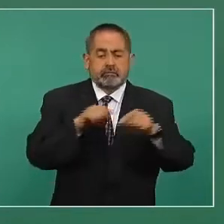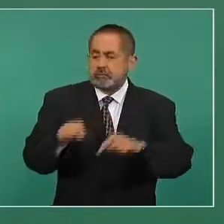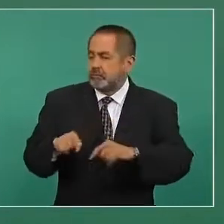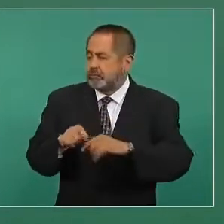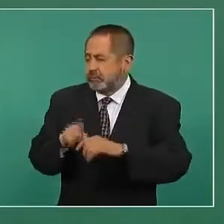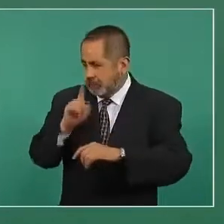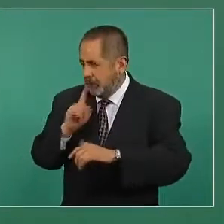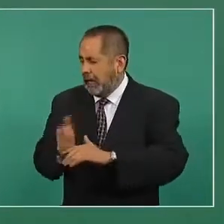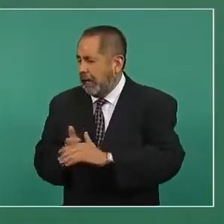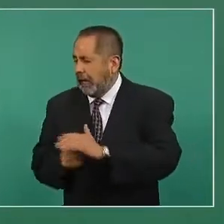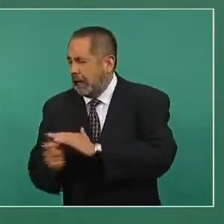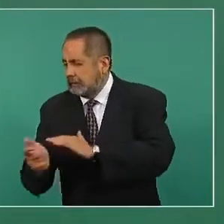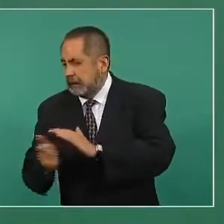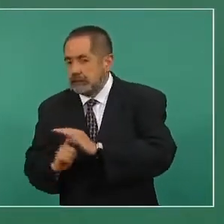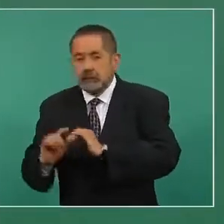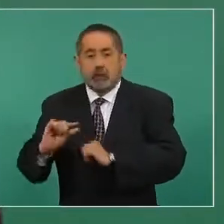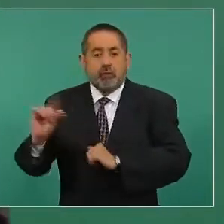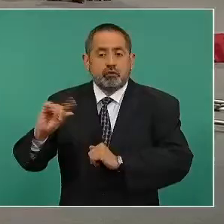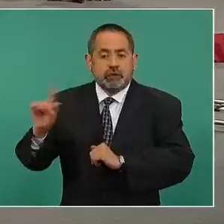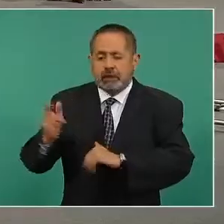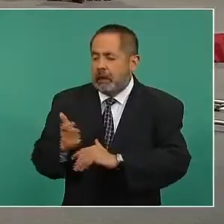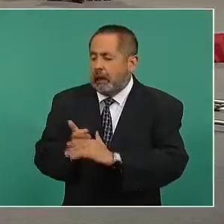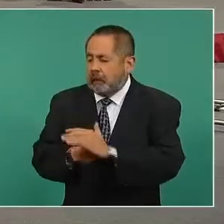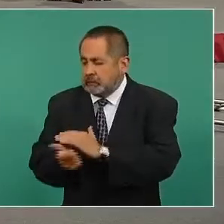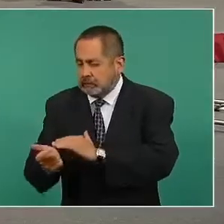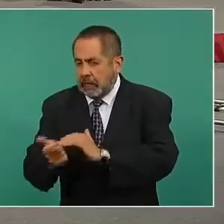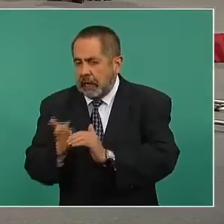sobornaban a los funcionarios,